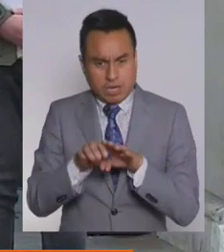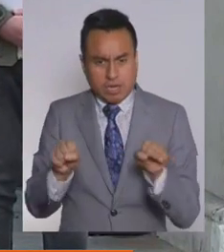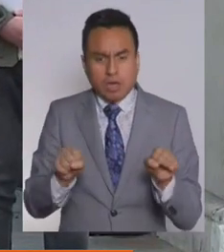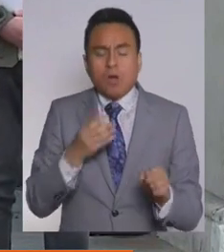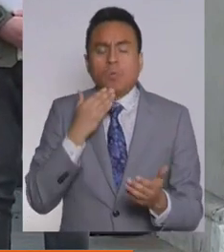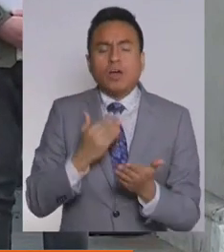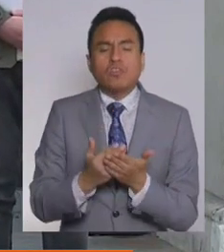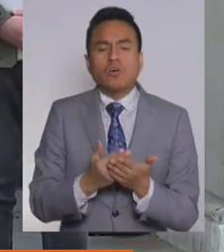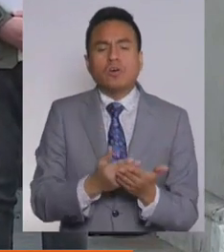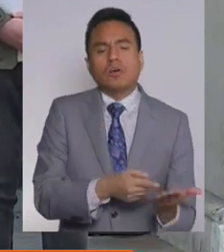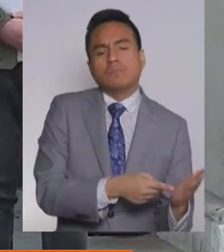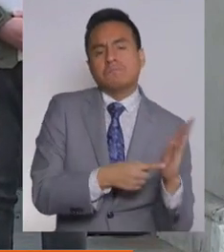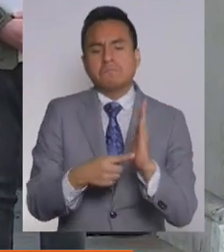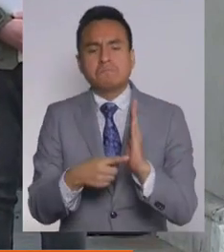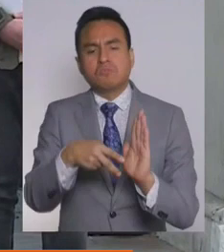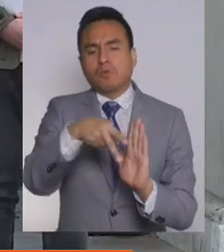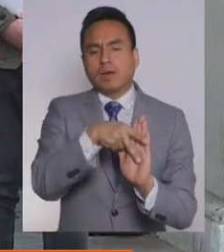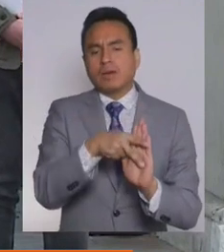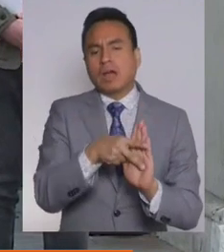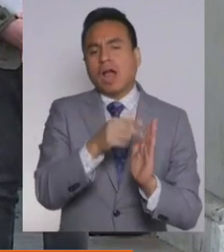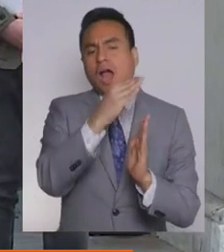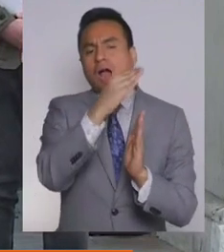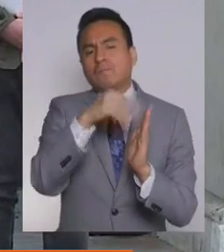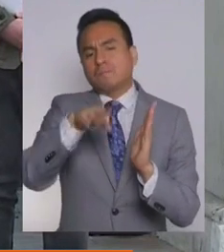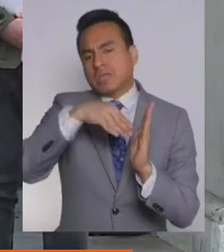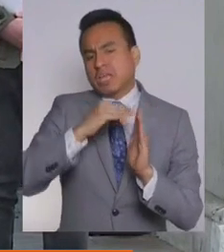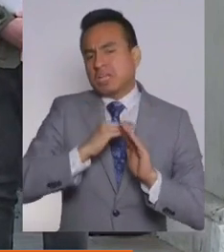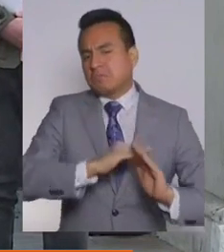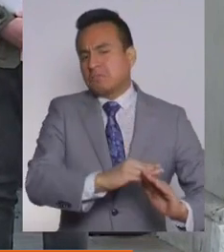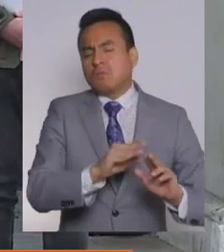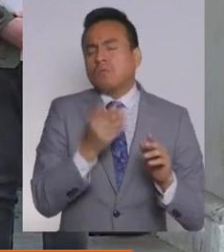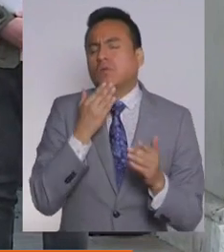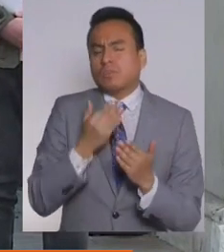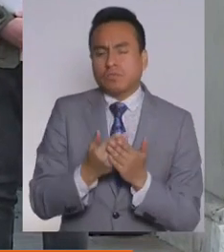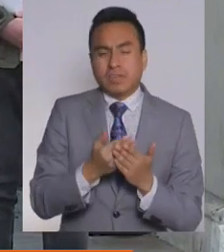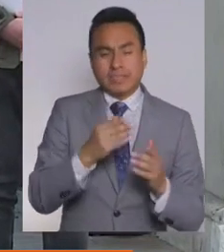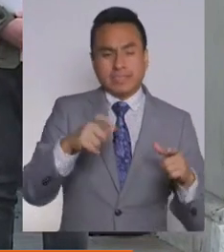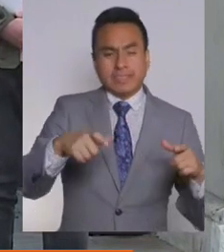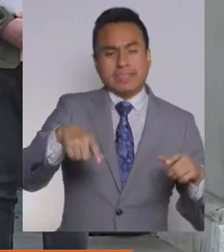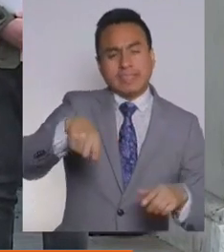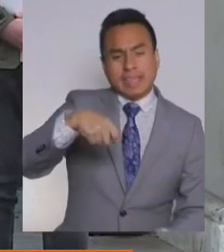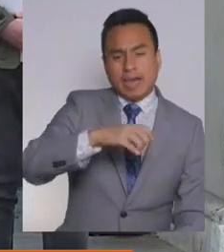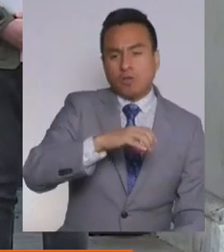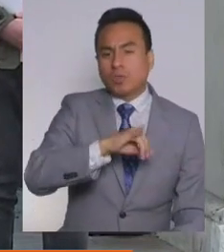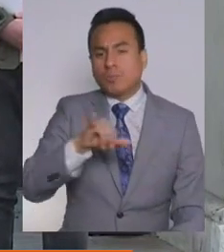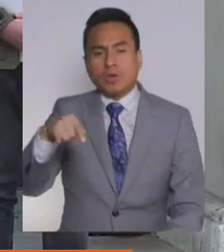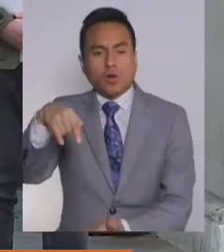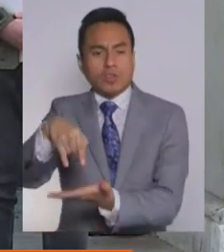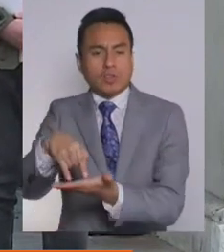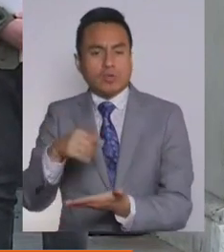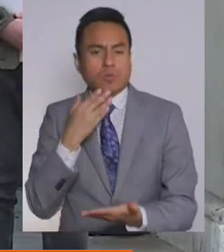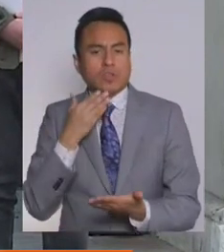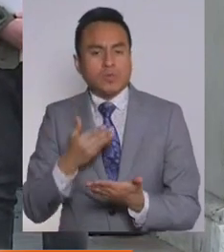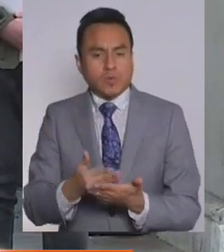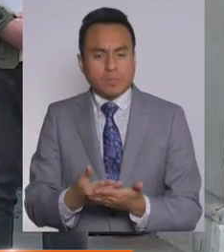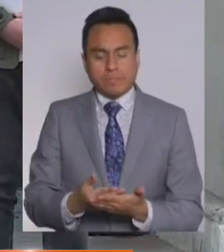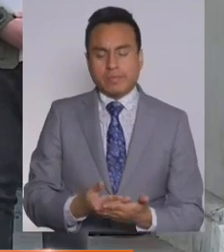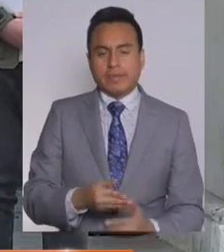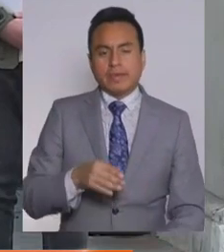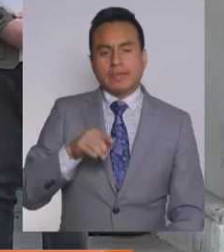se vetaría esta normativa? Si es que cuando salga del Senado o cuando salga del Congreso Nacional. Mire, este día